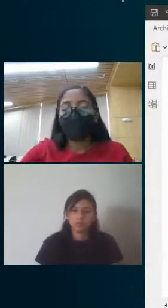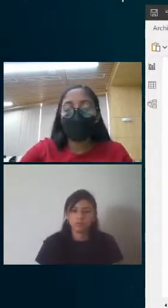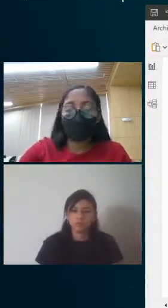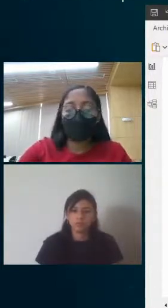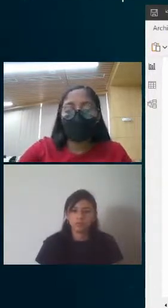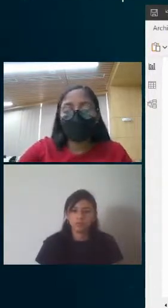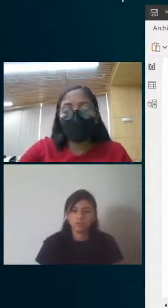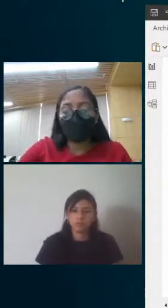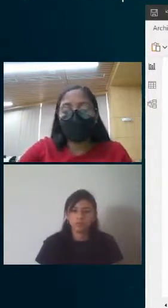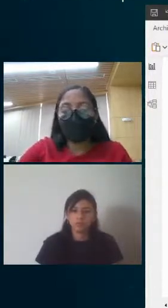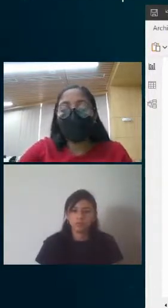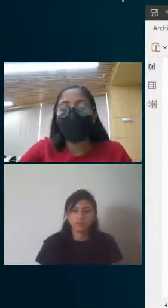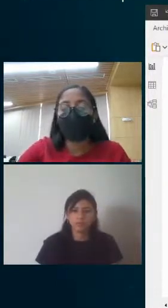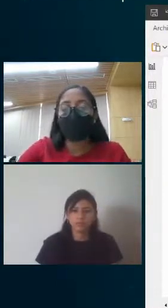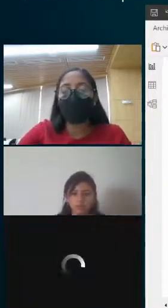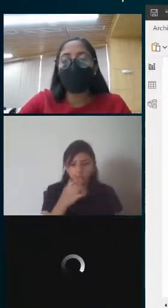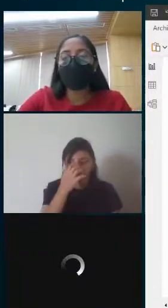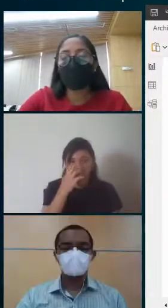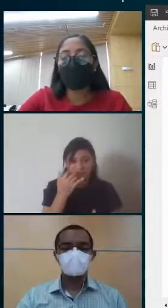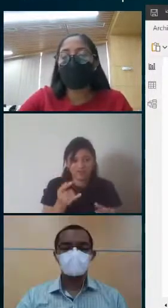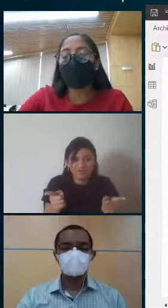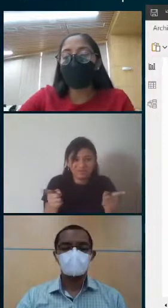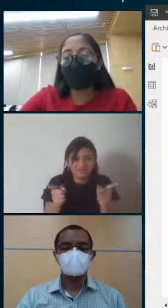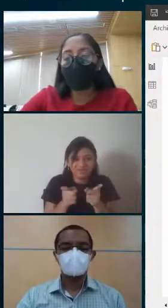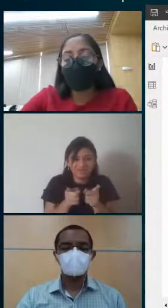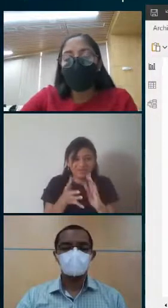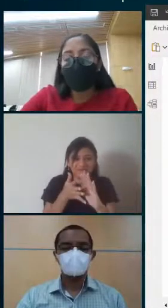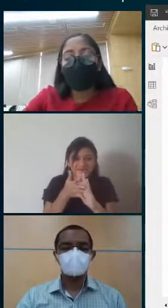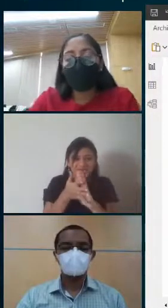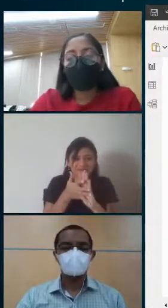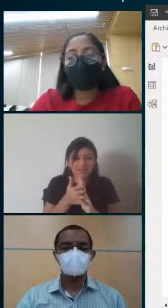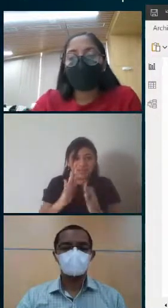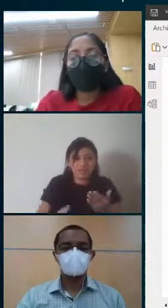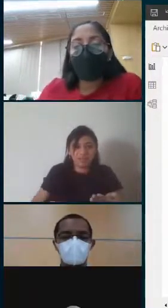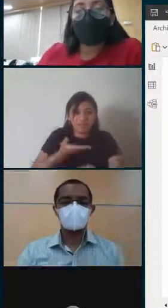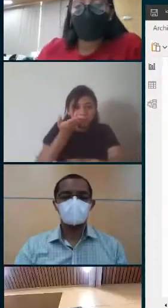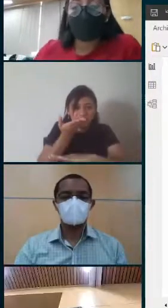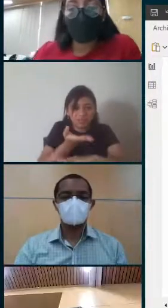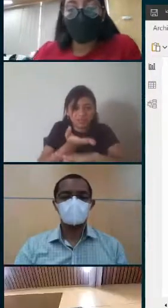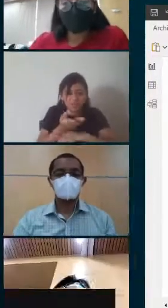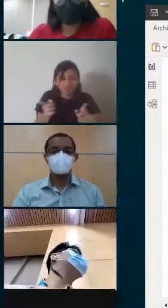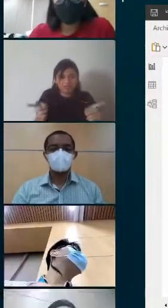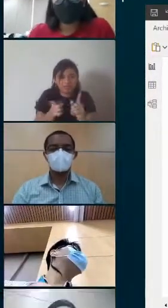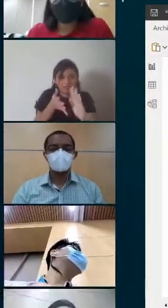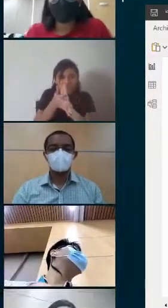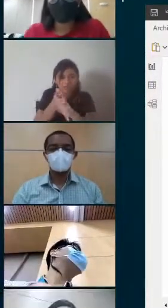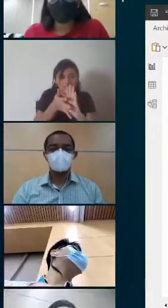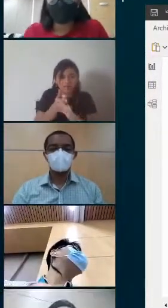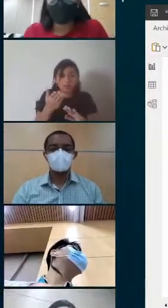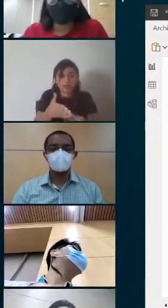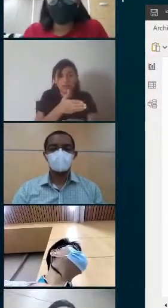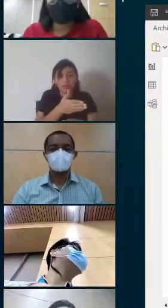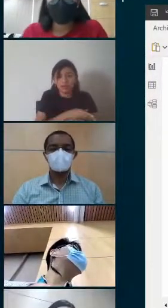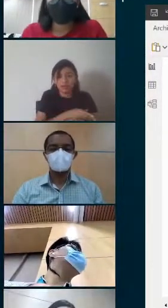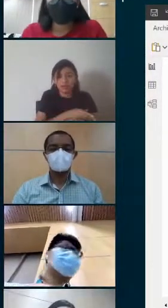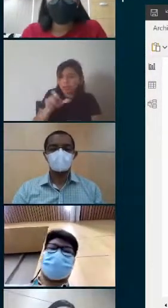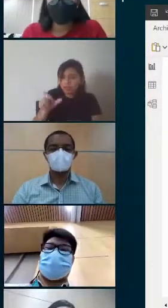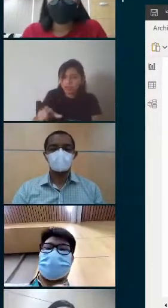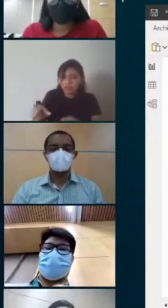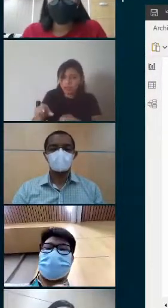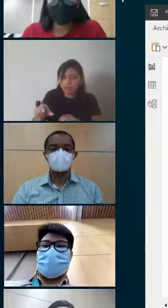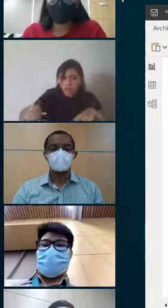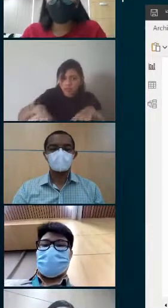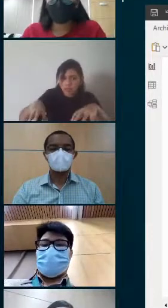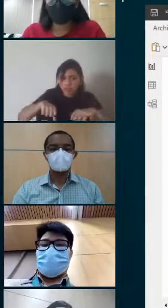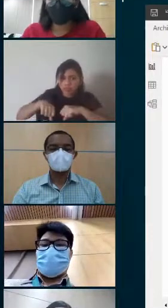En resumen, en cuanto a optimización de reportes, se redujo tiempo de procesamiento de 4.75